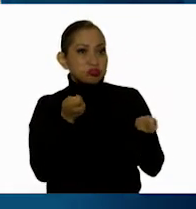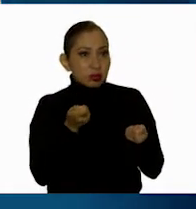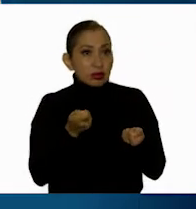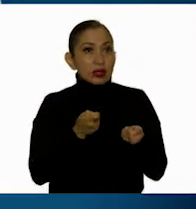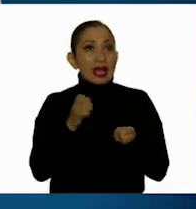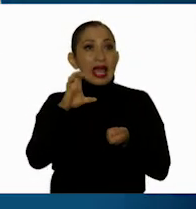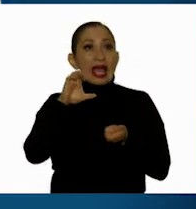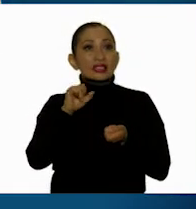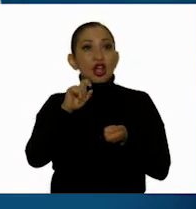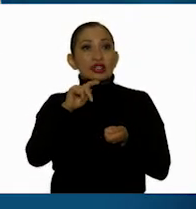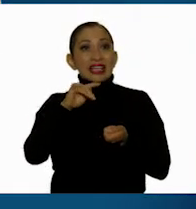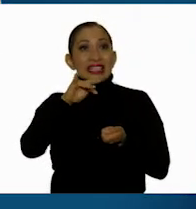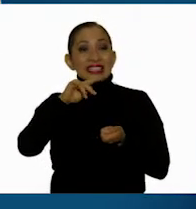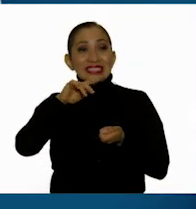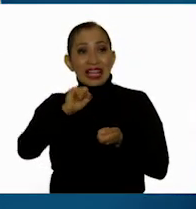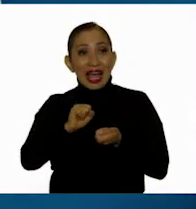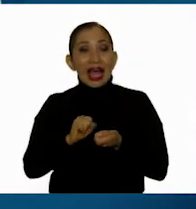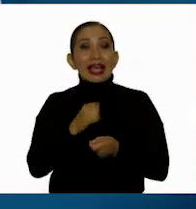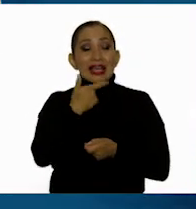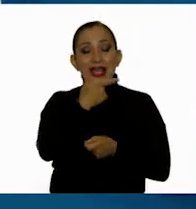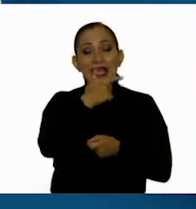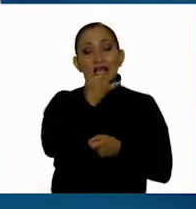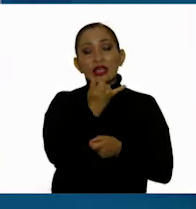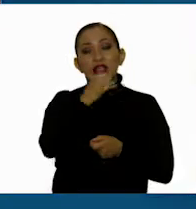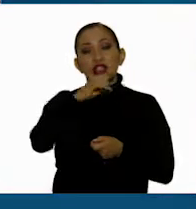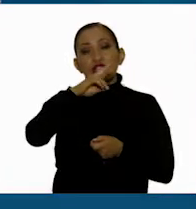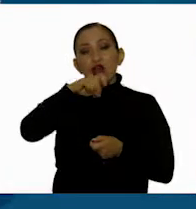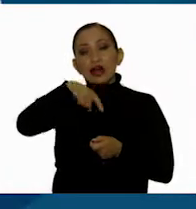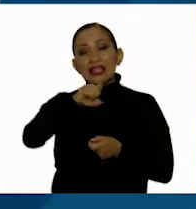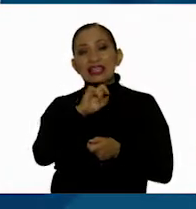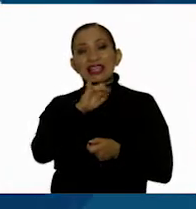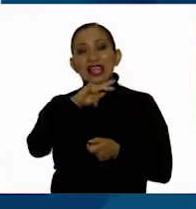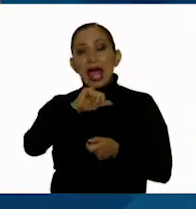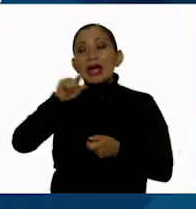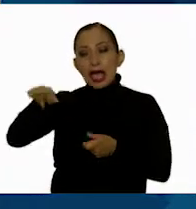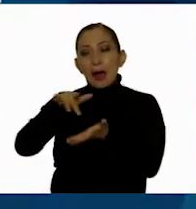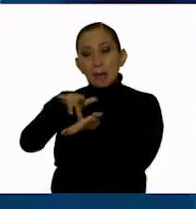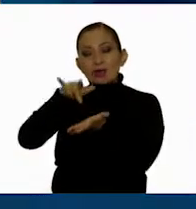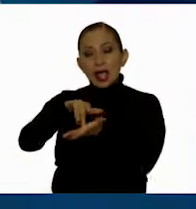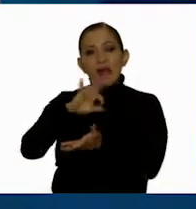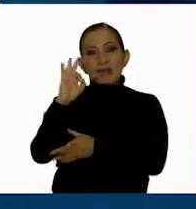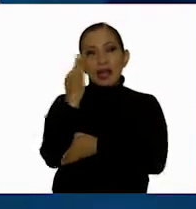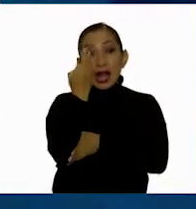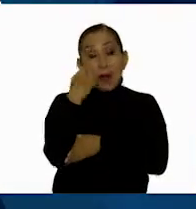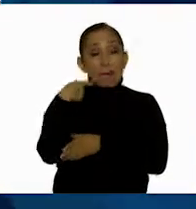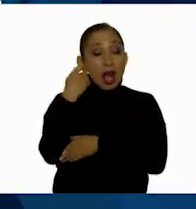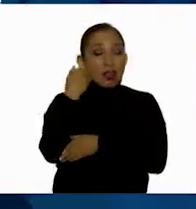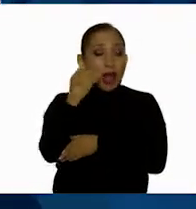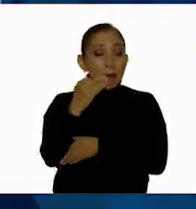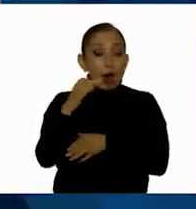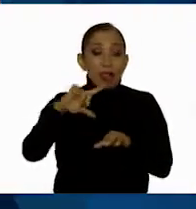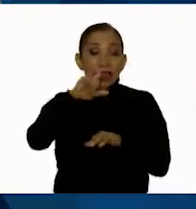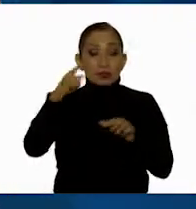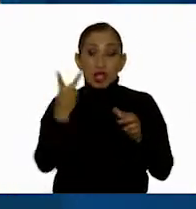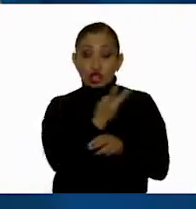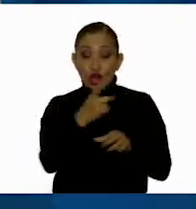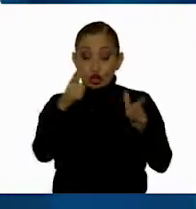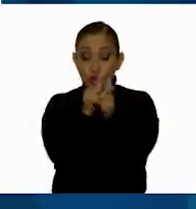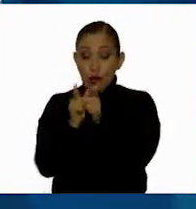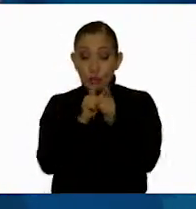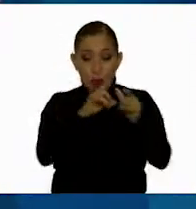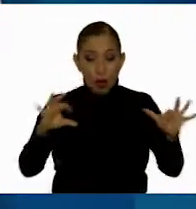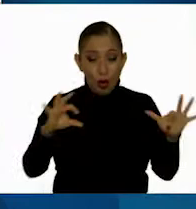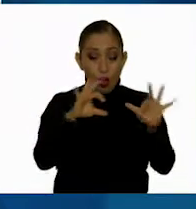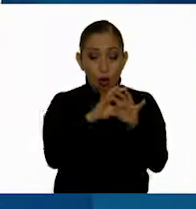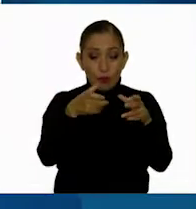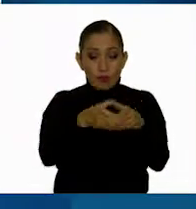escocesa, centralista, y la yorquina, que abanderaba el federalismo. Solo con el tiempo se unificarían como un círculo de